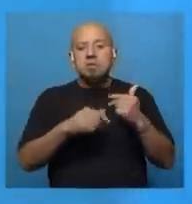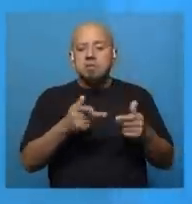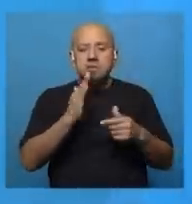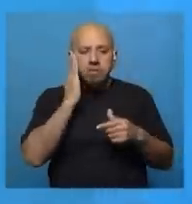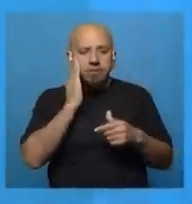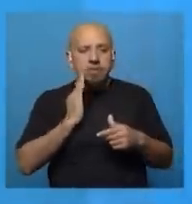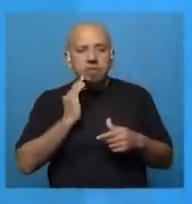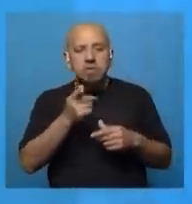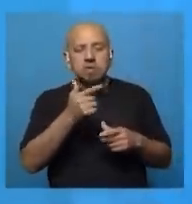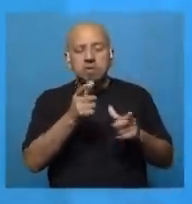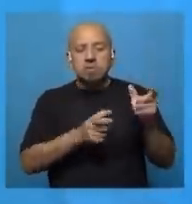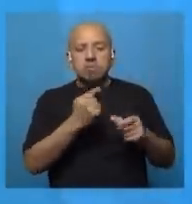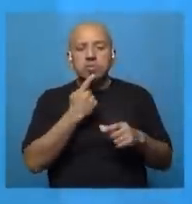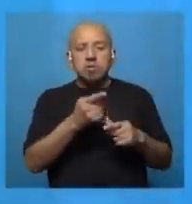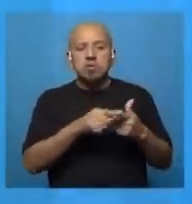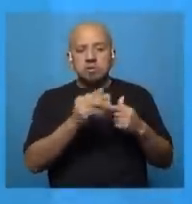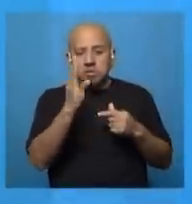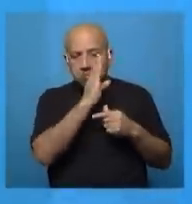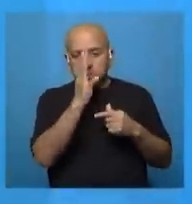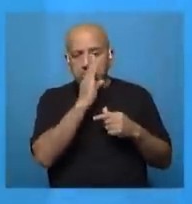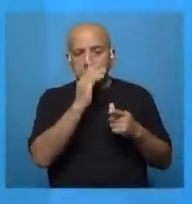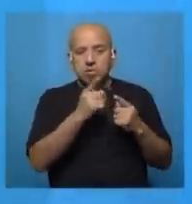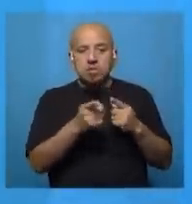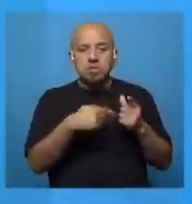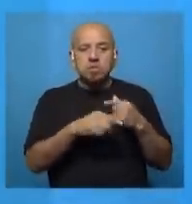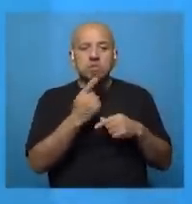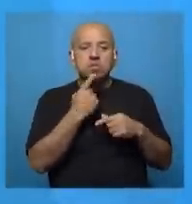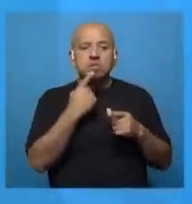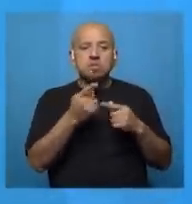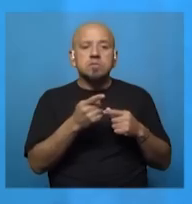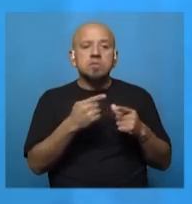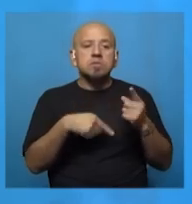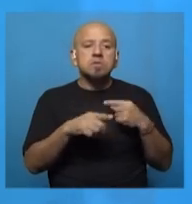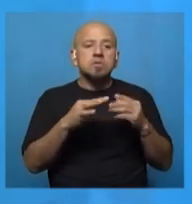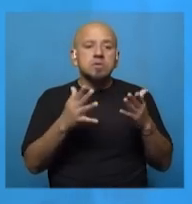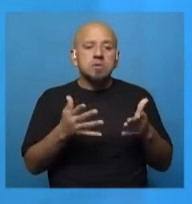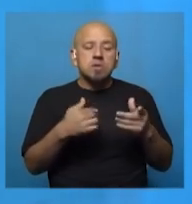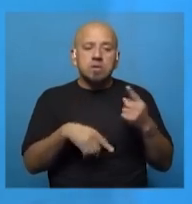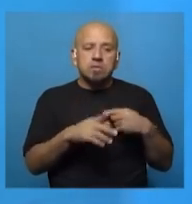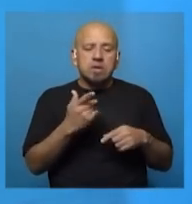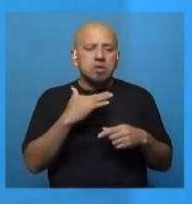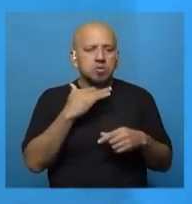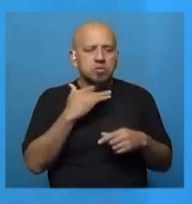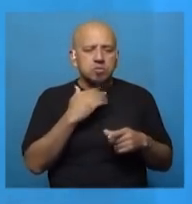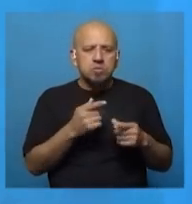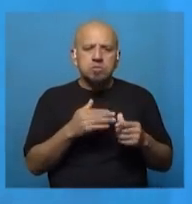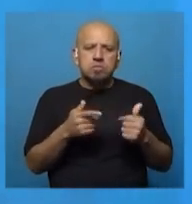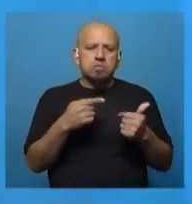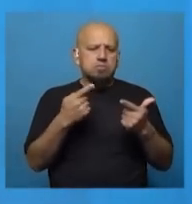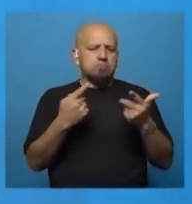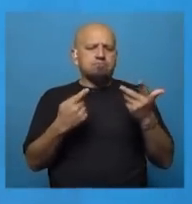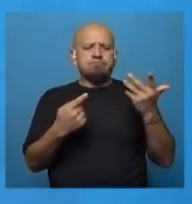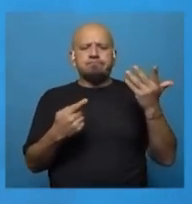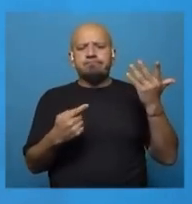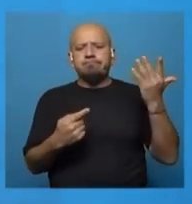a jerarcas de gobierno espionaje a legisladores con fines extorsivos o sea es una catarata